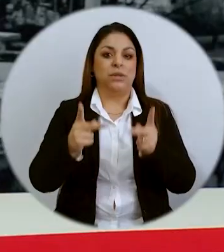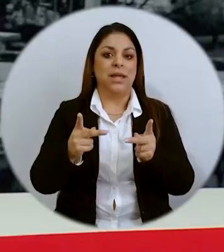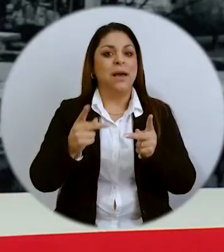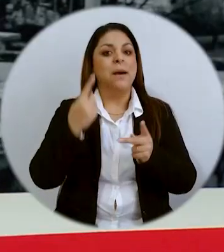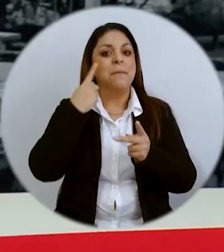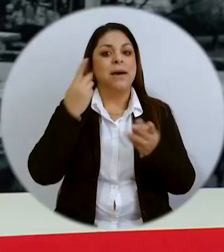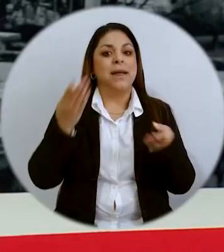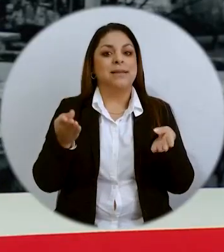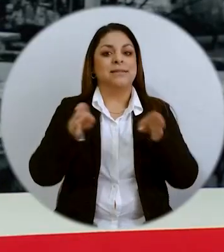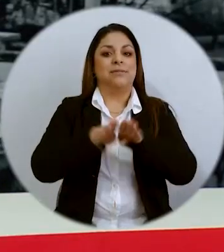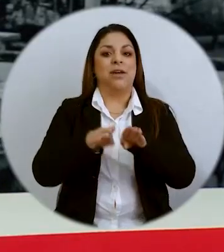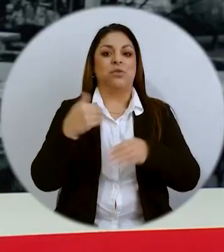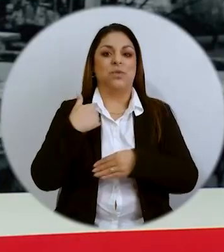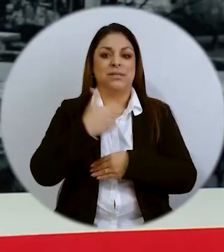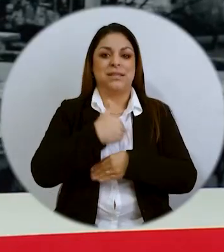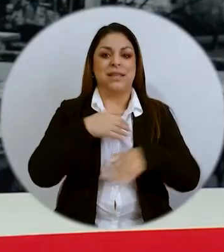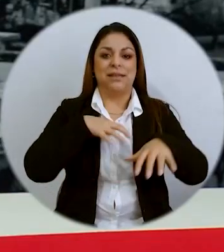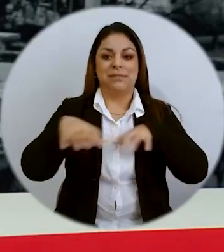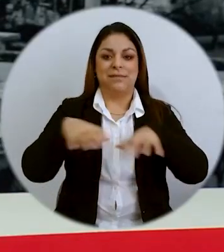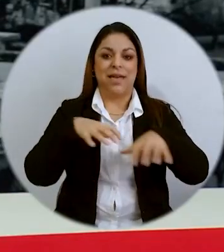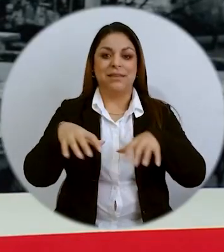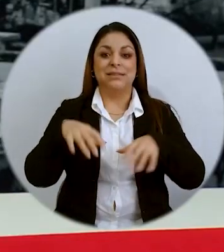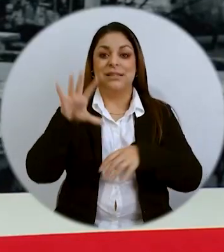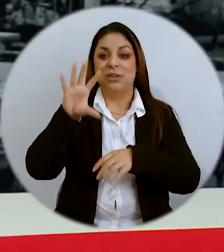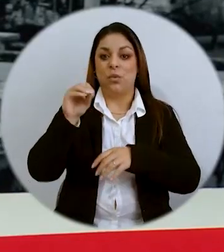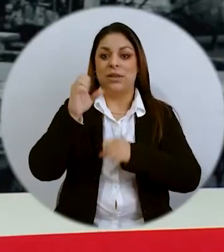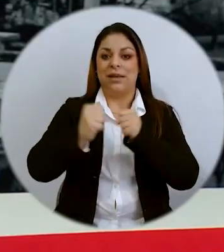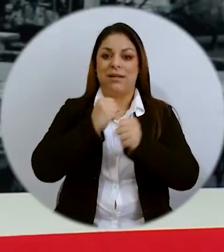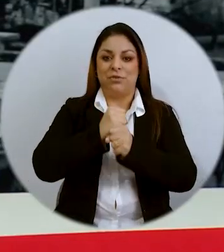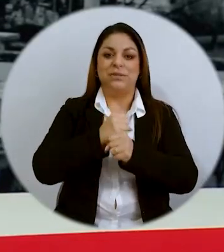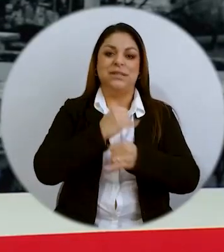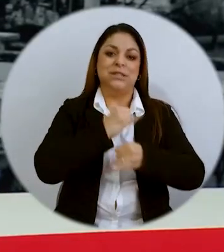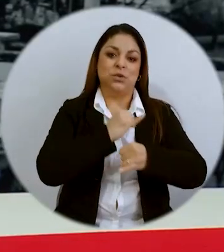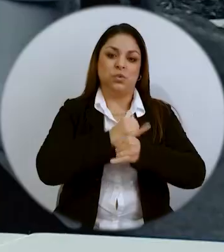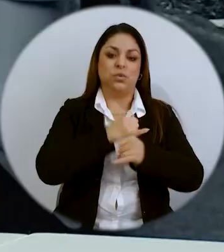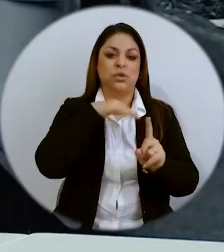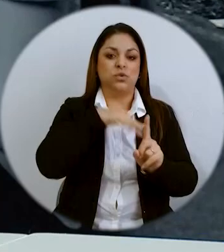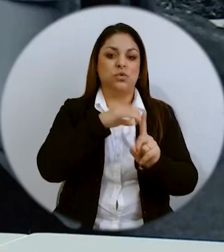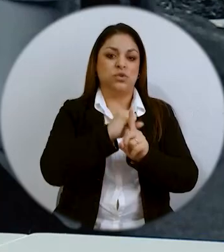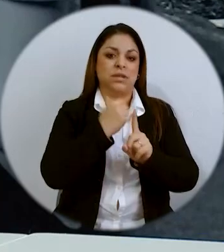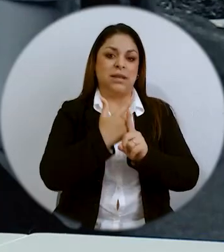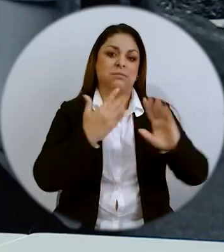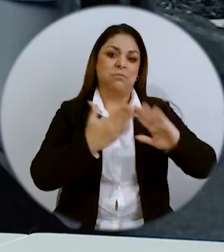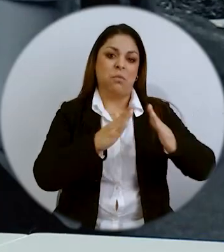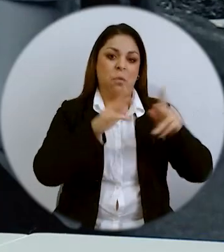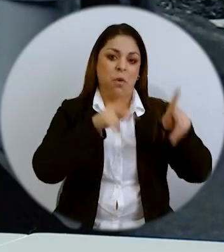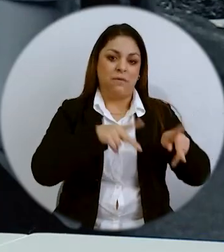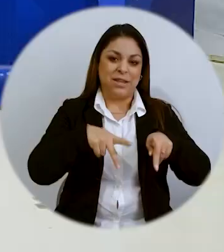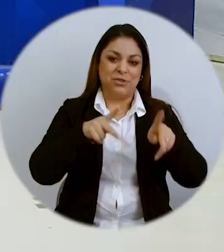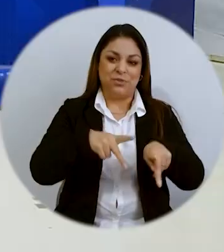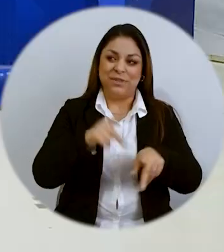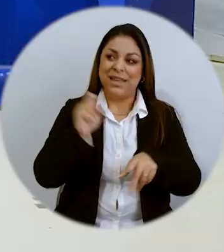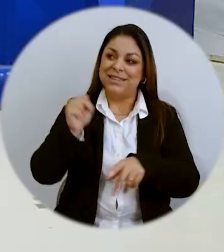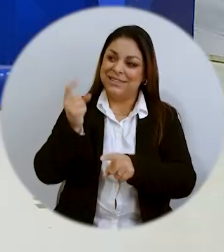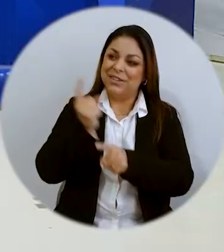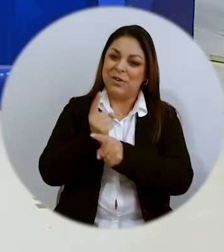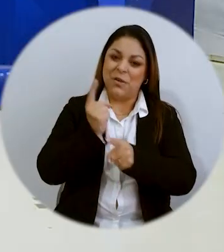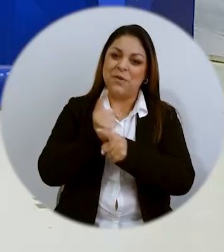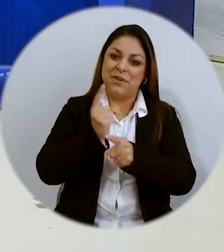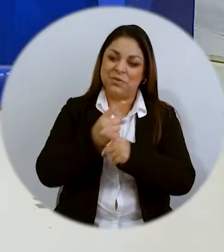cerrando nuestras actividades del 50 aniversario del Instituto de Estudios Sociales en Población. Es cierto, un